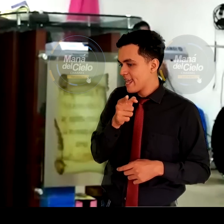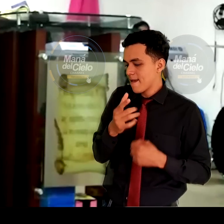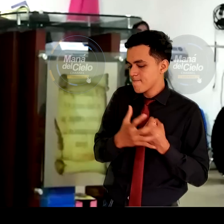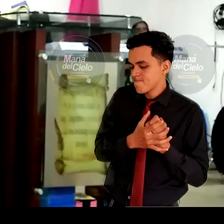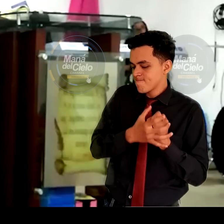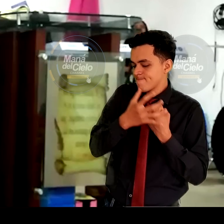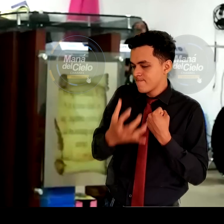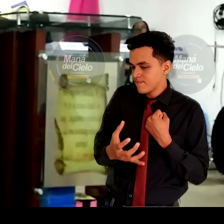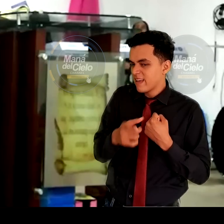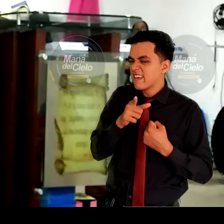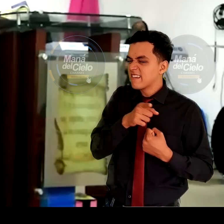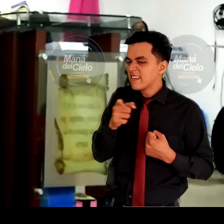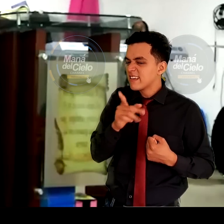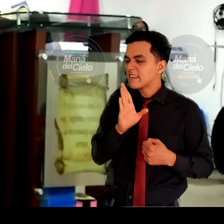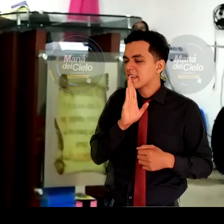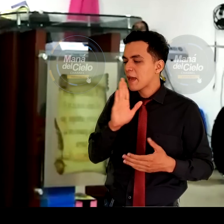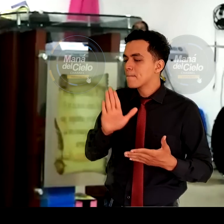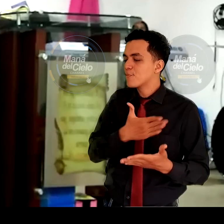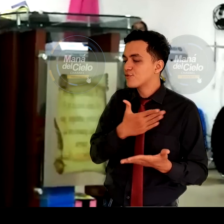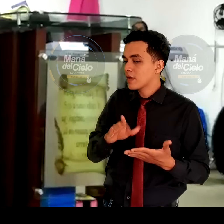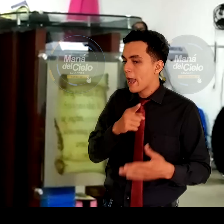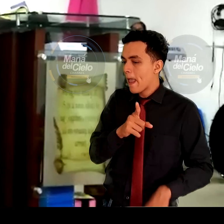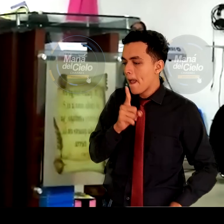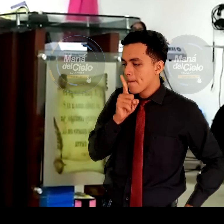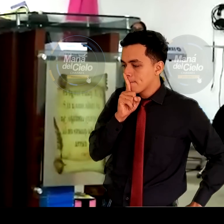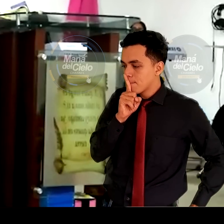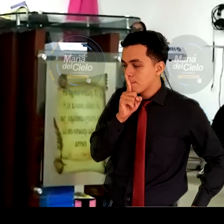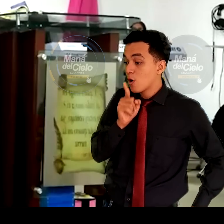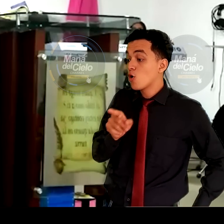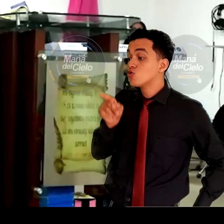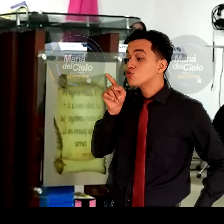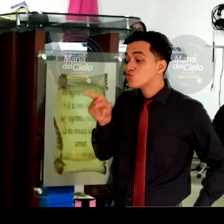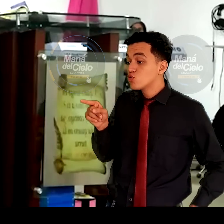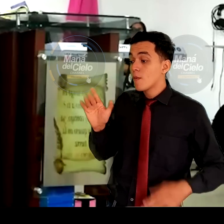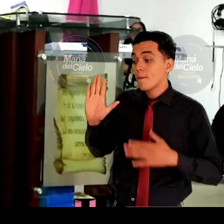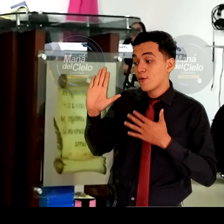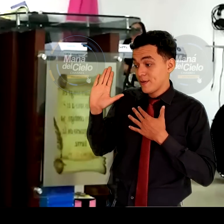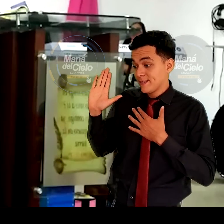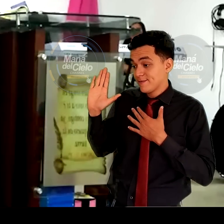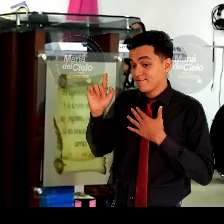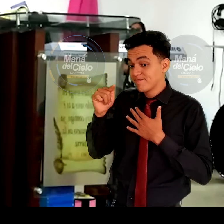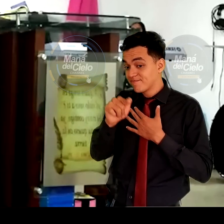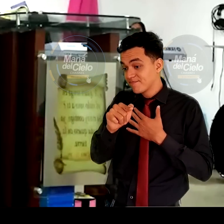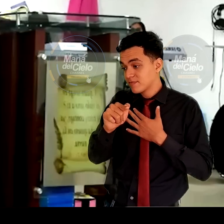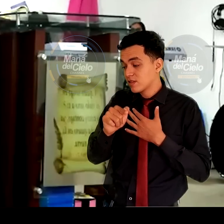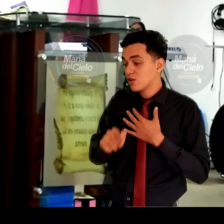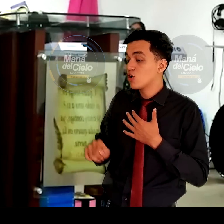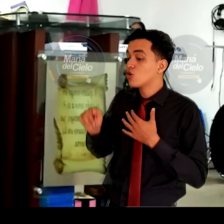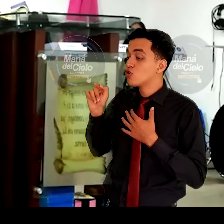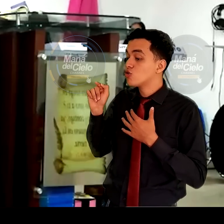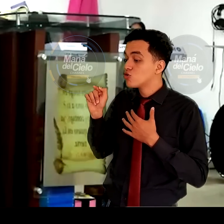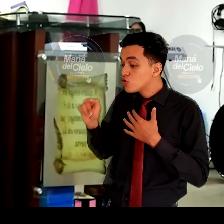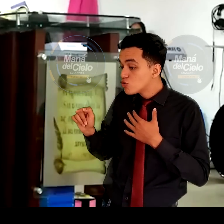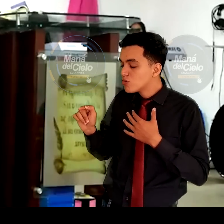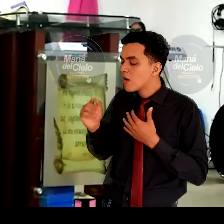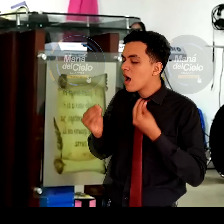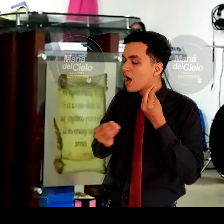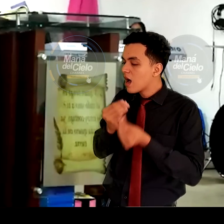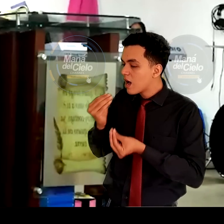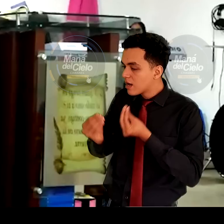que son las que escuchan la música, o una de las dos, tú prometiste una juguetera, ¿cierto? Entonces tú llegas y le das la